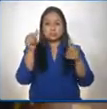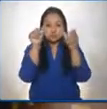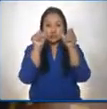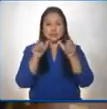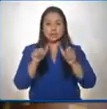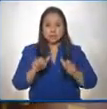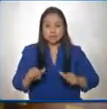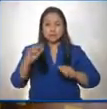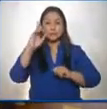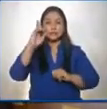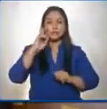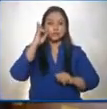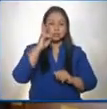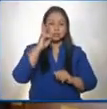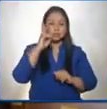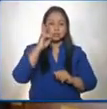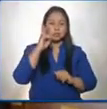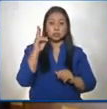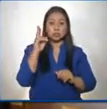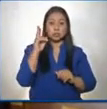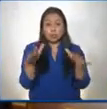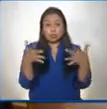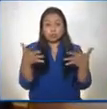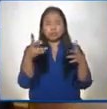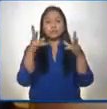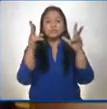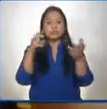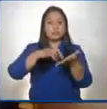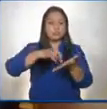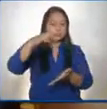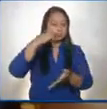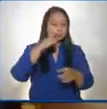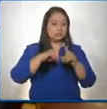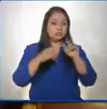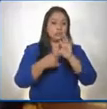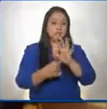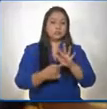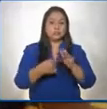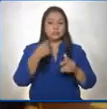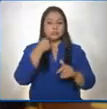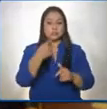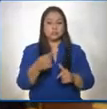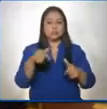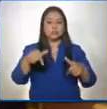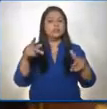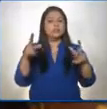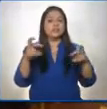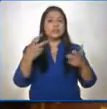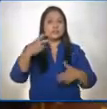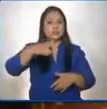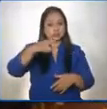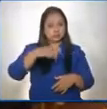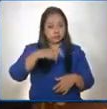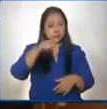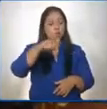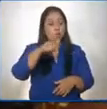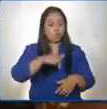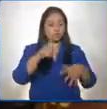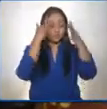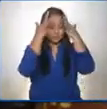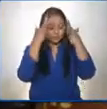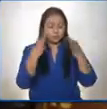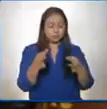la reflexión sobre los temas de país, sobre temas que requieren hoy más que nunca las decisiones